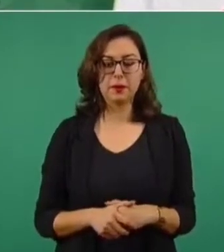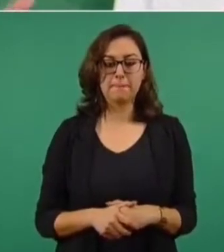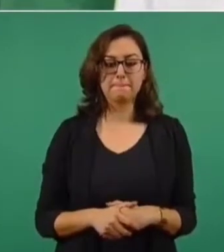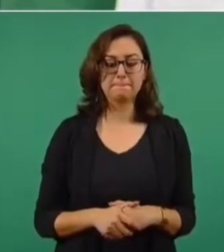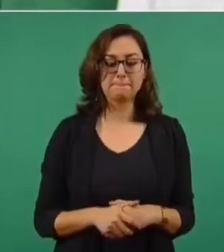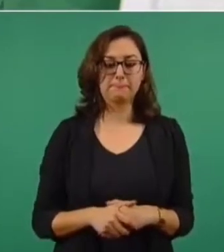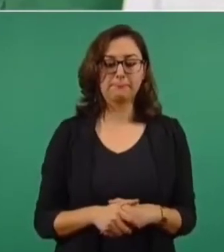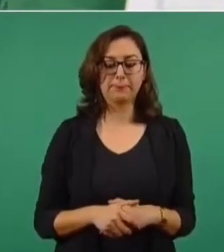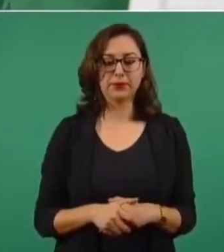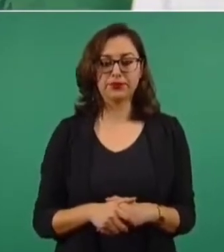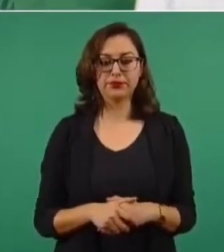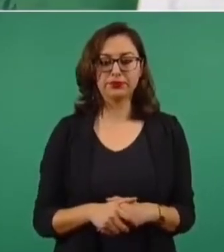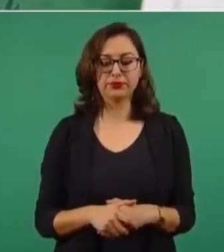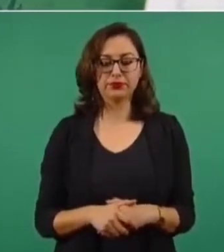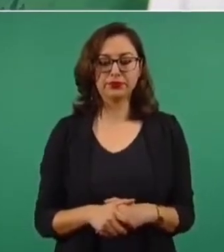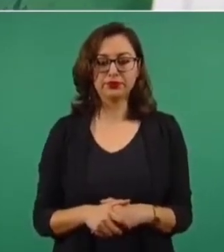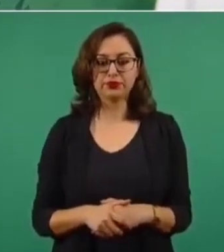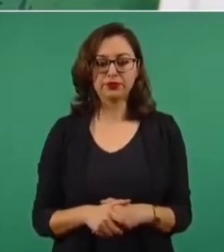Porque ahora,